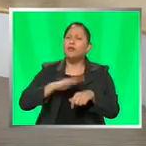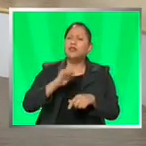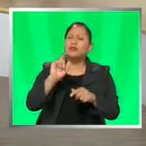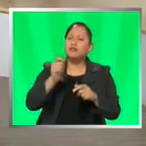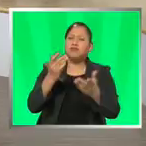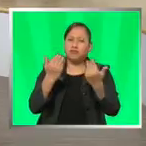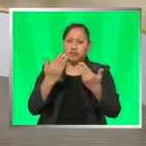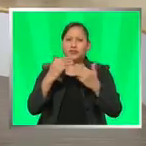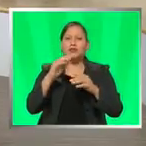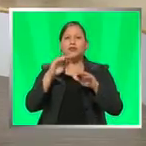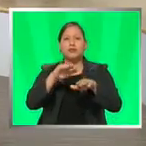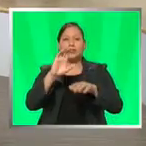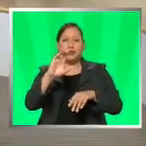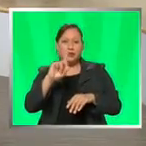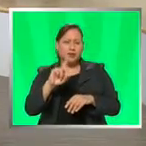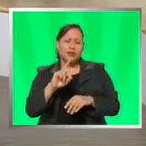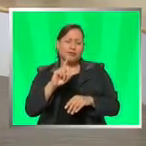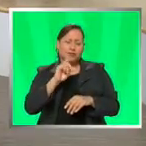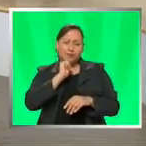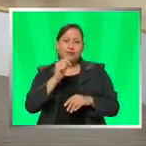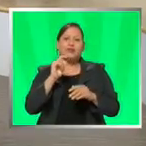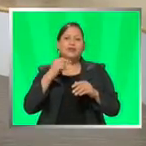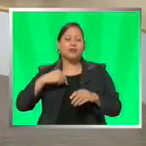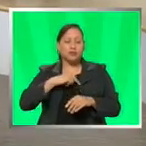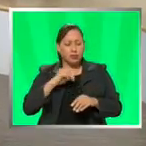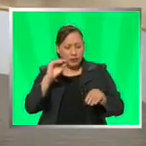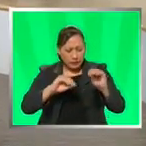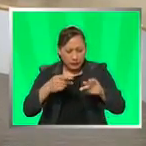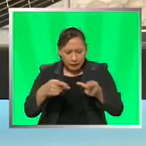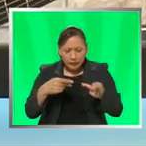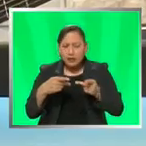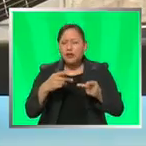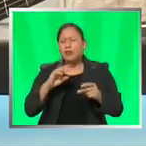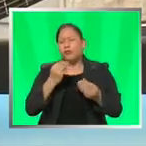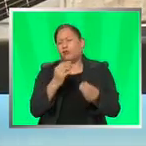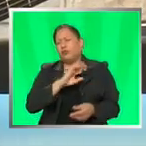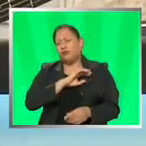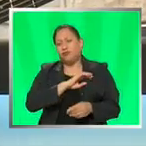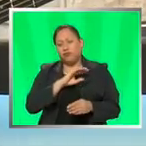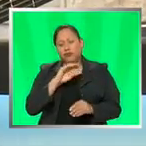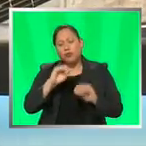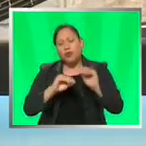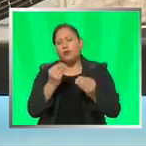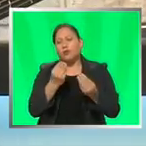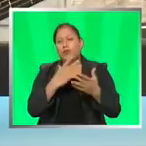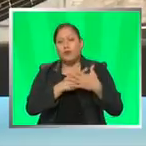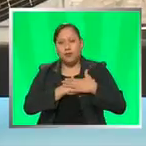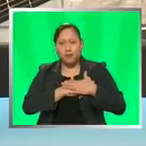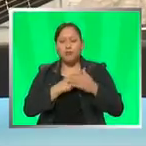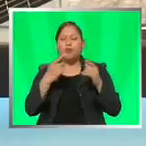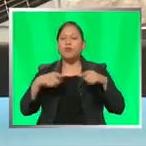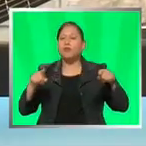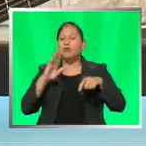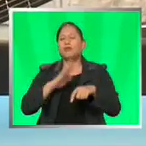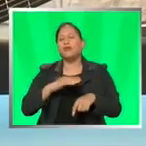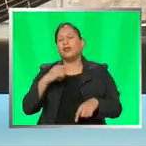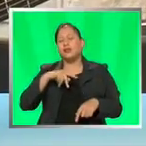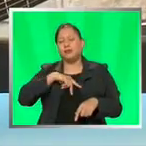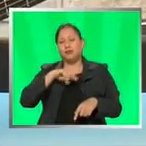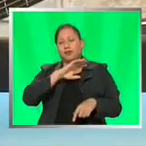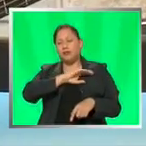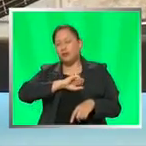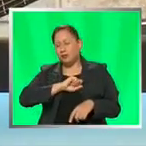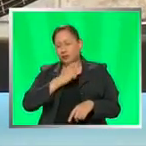disco? Pues nada, que lo hicimos con todo el cariño del mundo. Para mí la música es una más de mis pasiones.